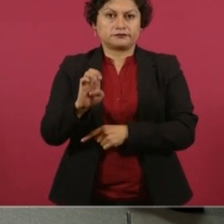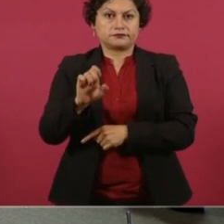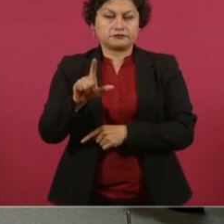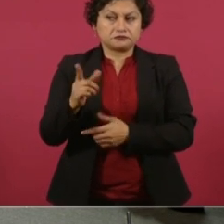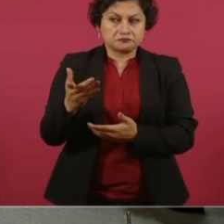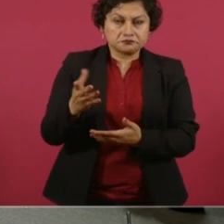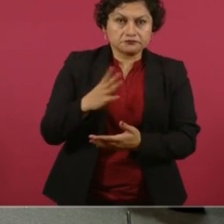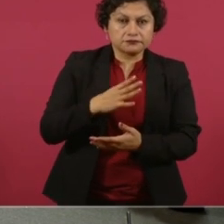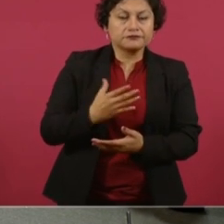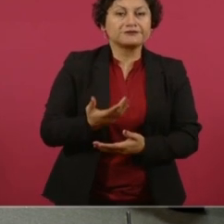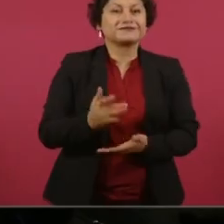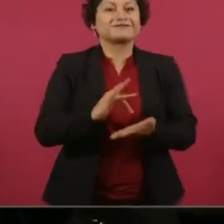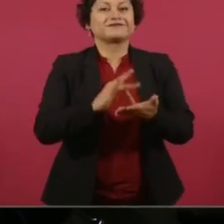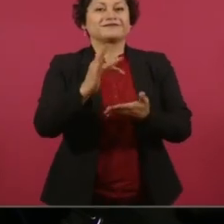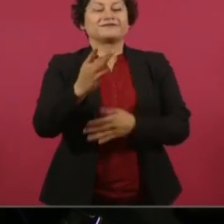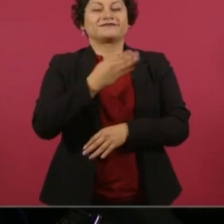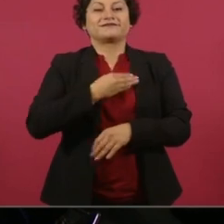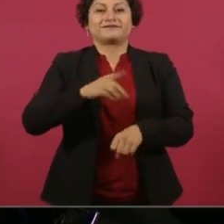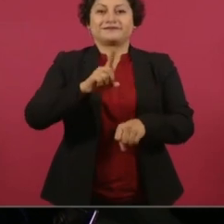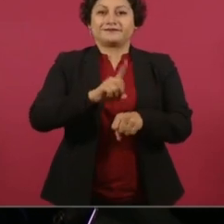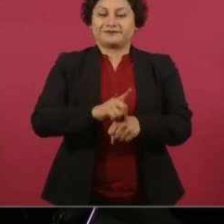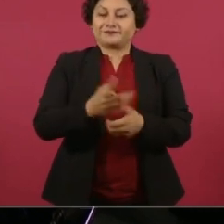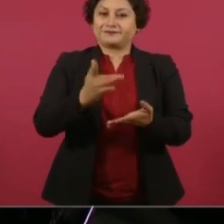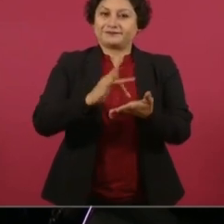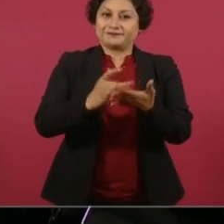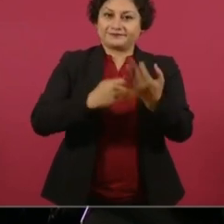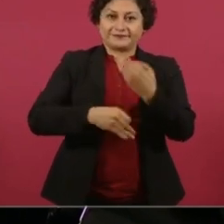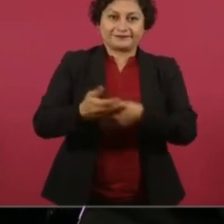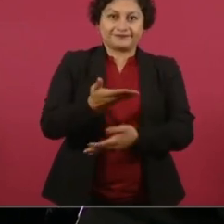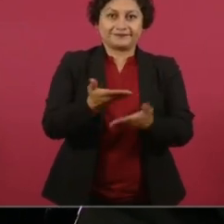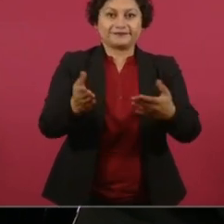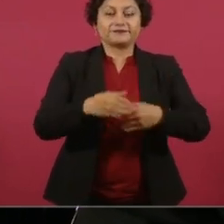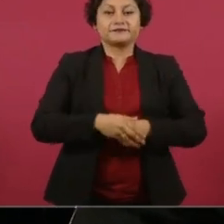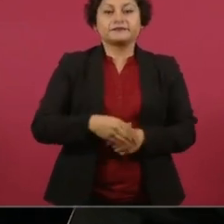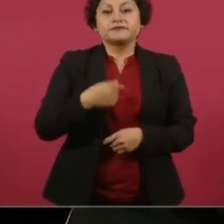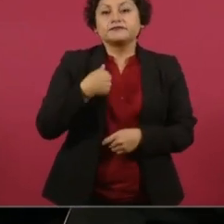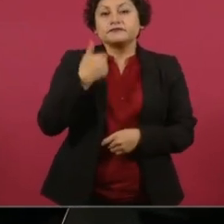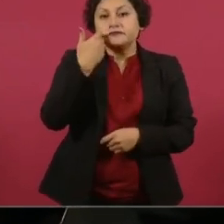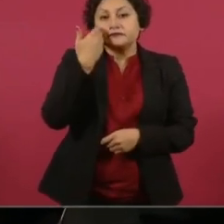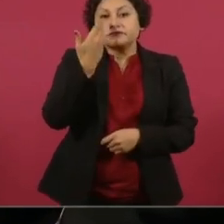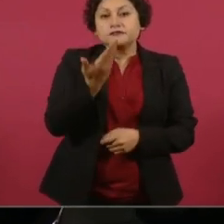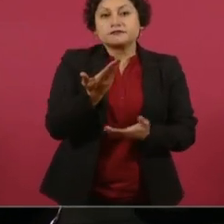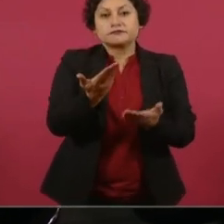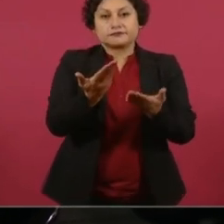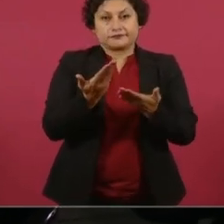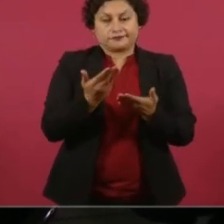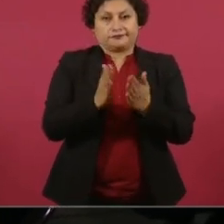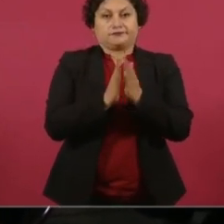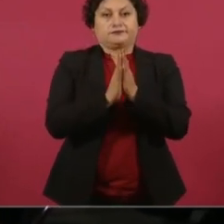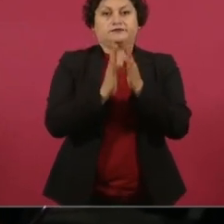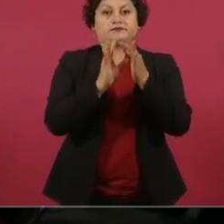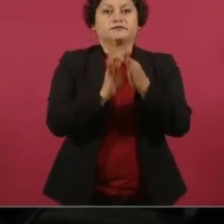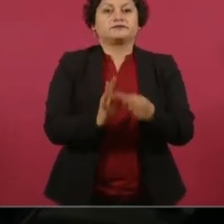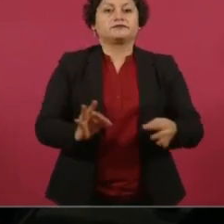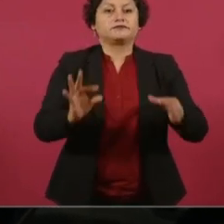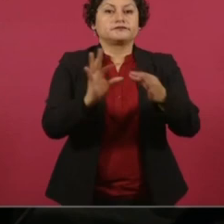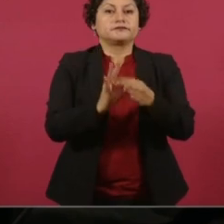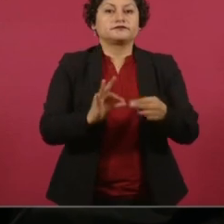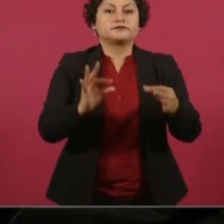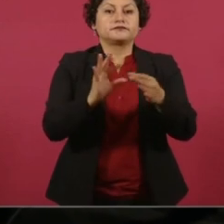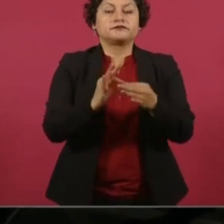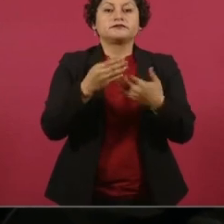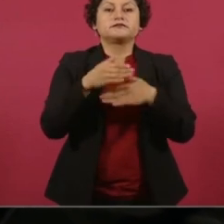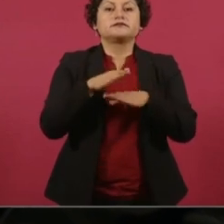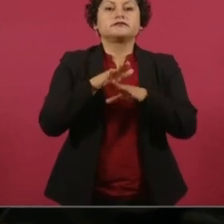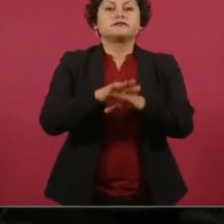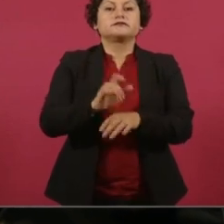Gracias, buenos días a todos, presidente. En temas de coyuntura me gustaría que nos aclarara esta información respecto